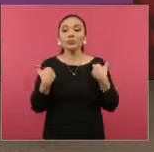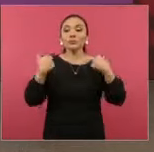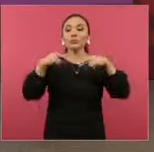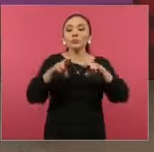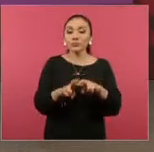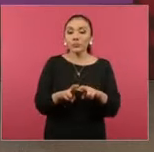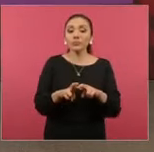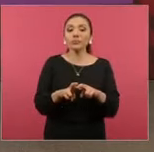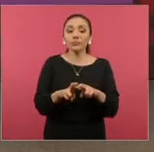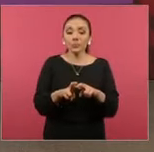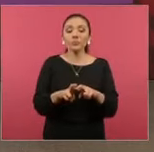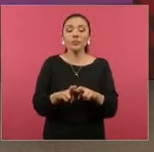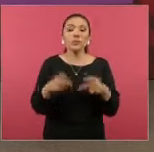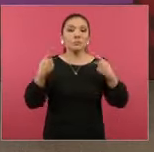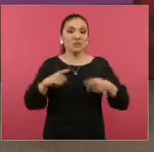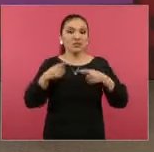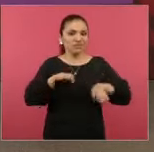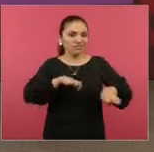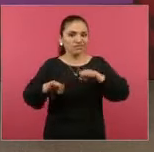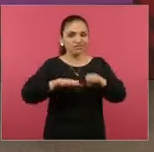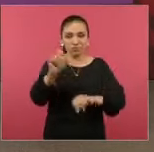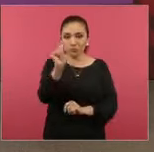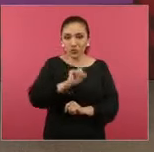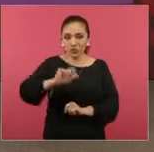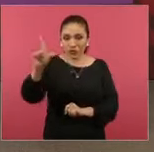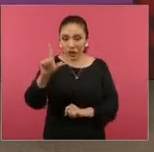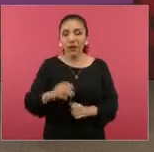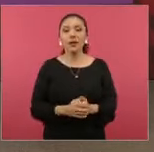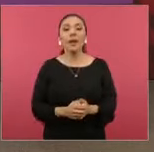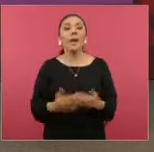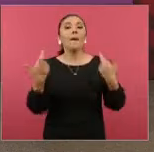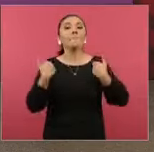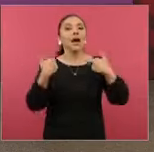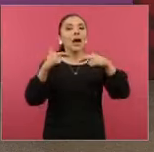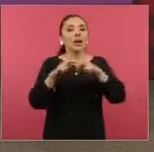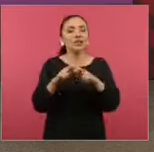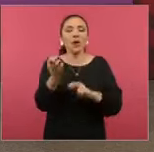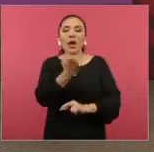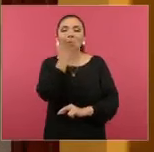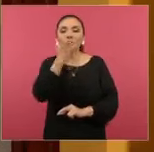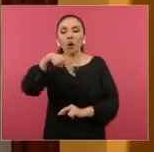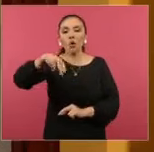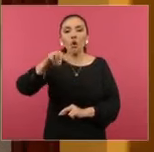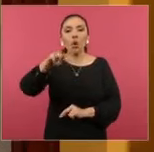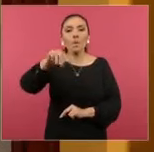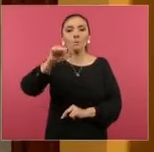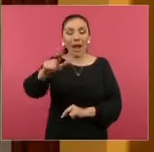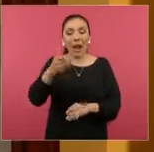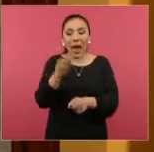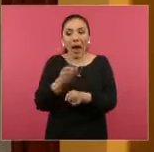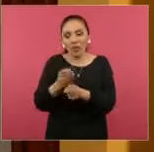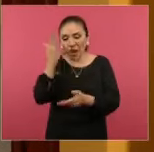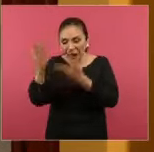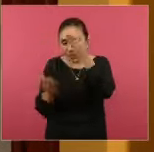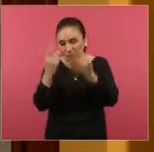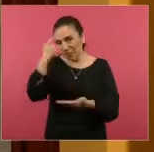profesores, profesionistas, maestros normalistas que están en proceso de